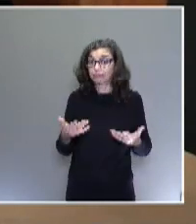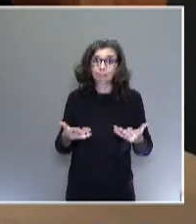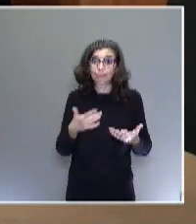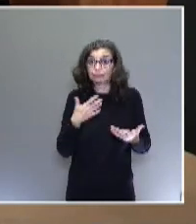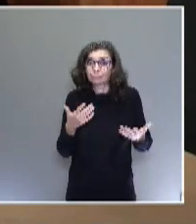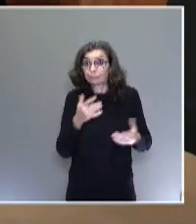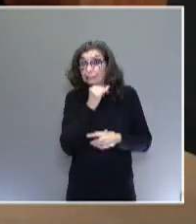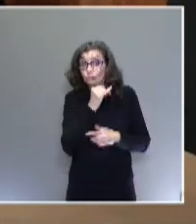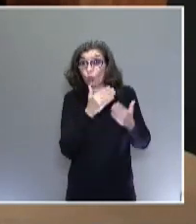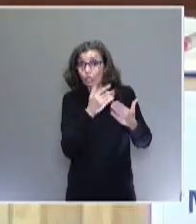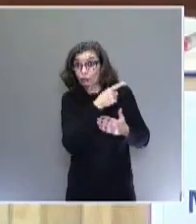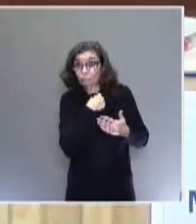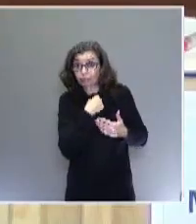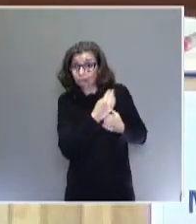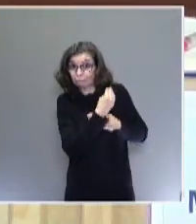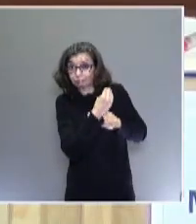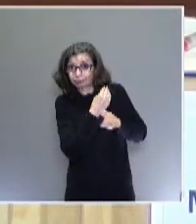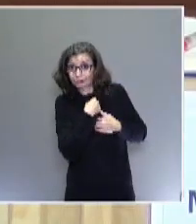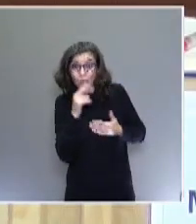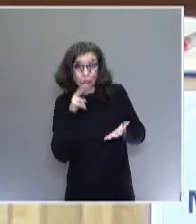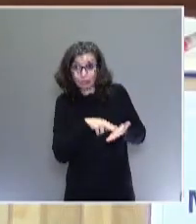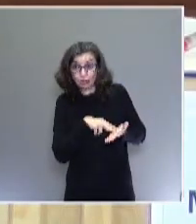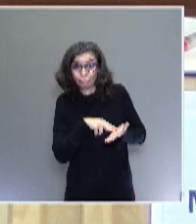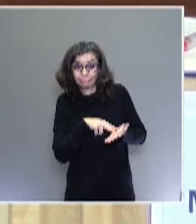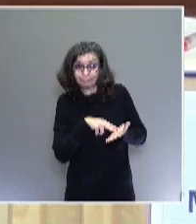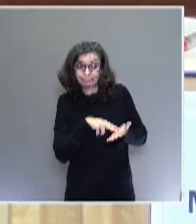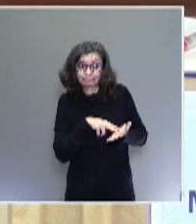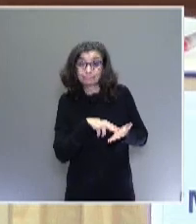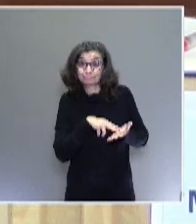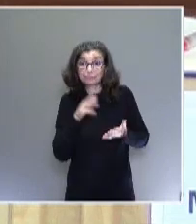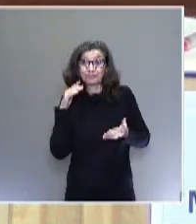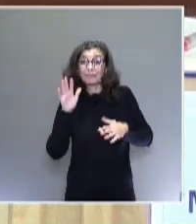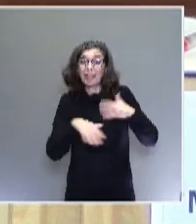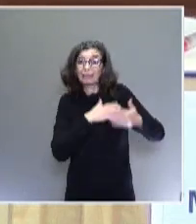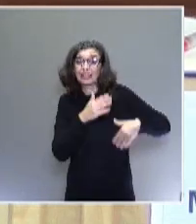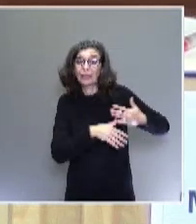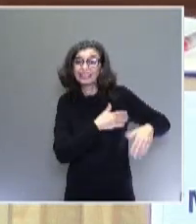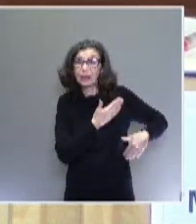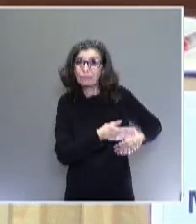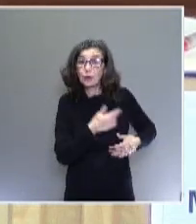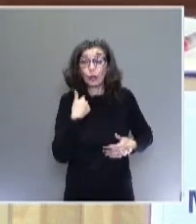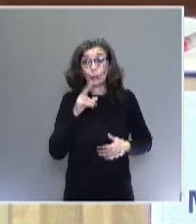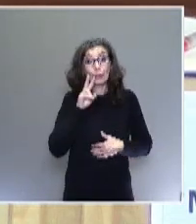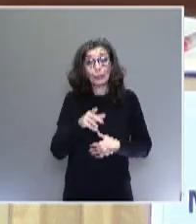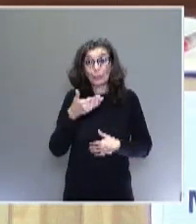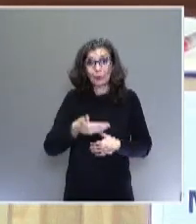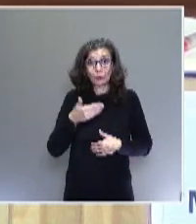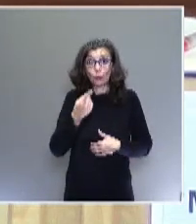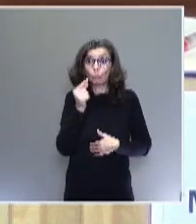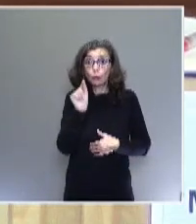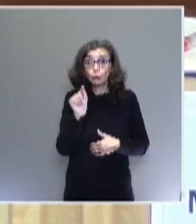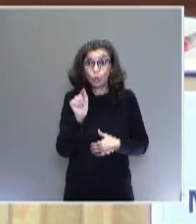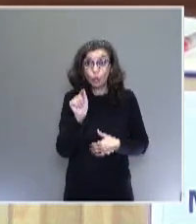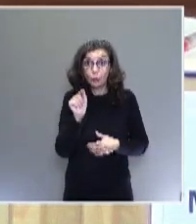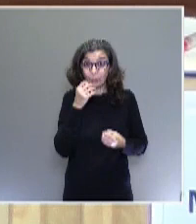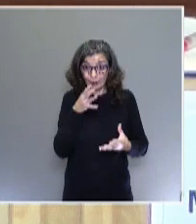colegio en el instituto todos eso lo hemos lo hemos visto pero ha pasado el tiempo y no apreciamos lo importante que es un punto